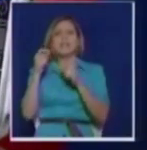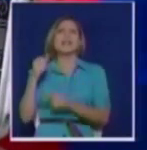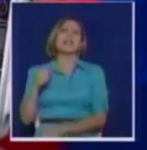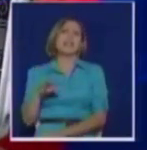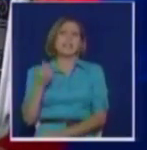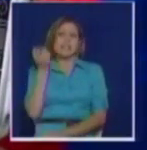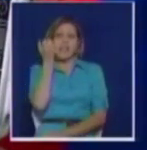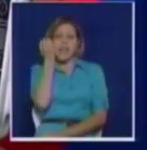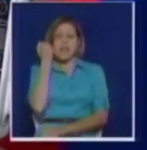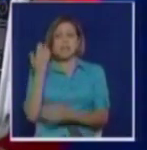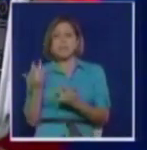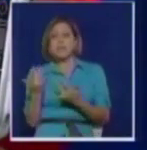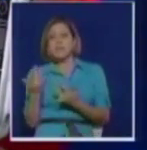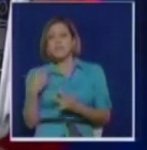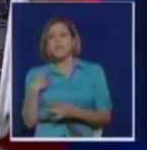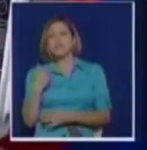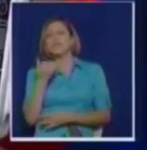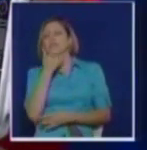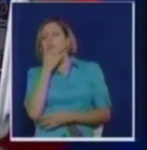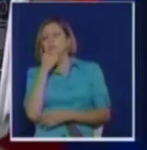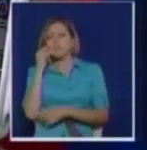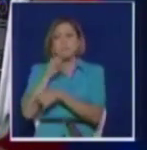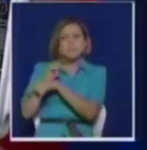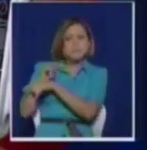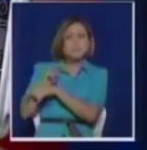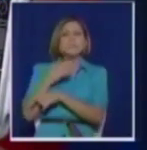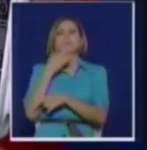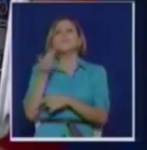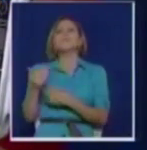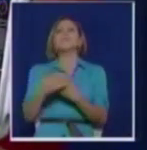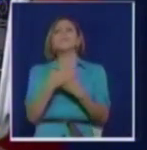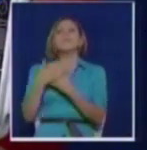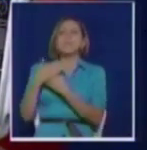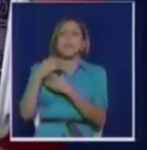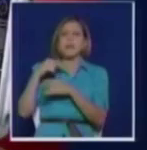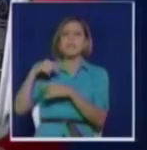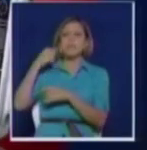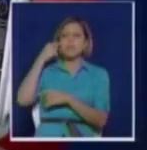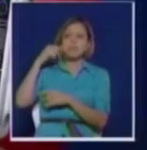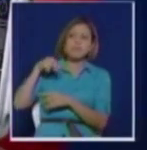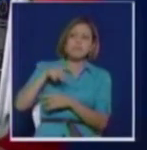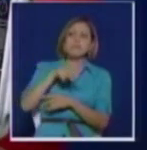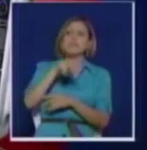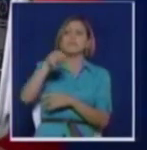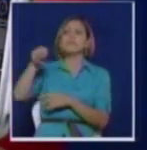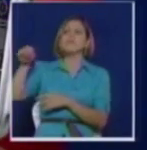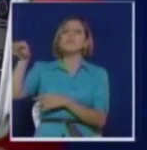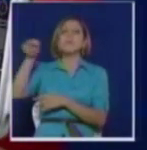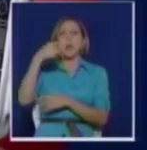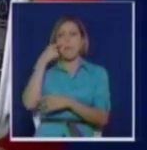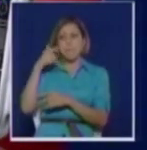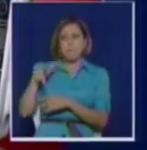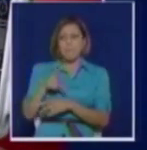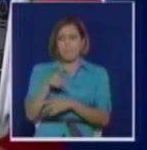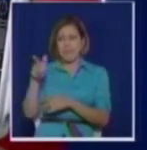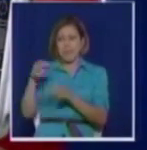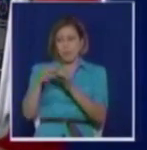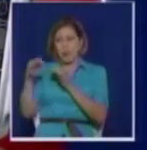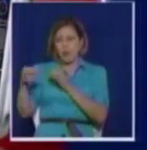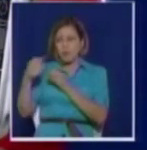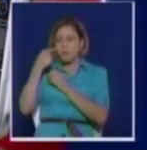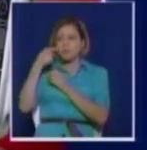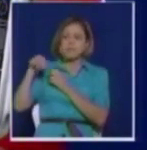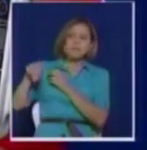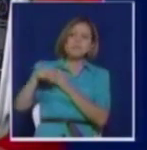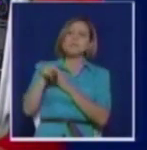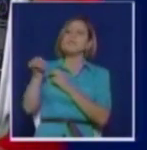con Defensa Civil y el CLOPAP para hacer un barrido, estamos haciendo un barrido por las diferentes partes del municipio para ver si